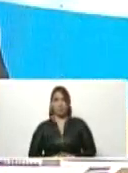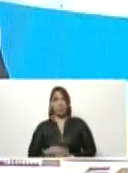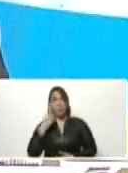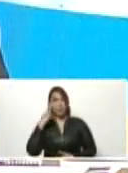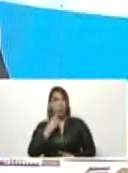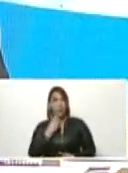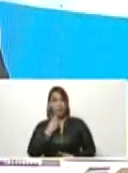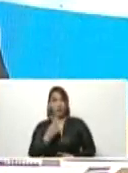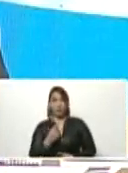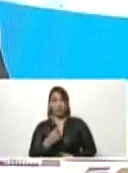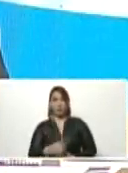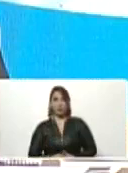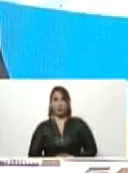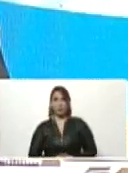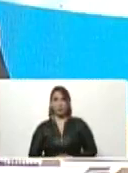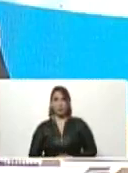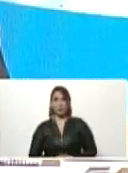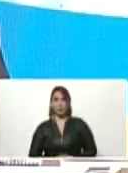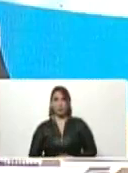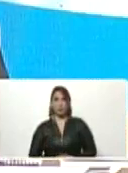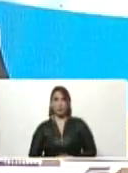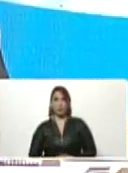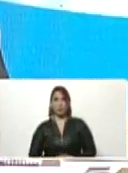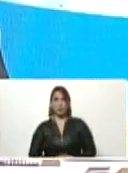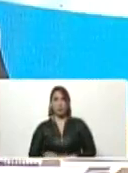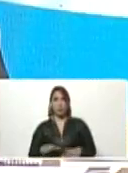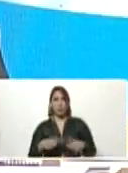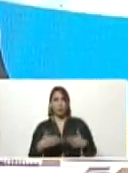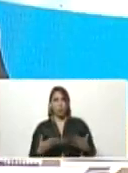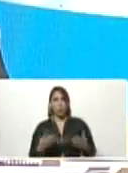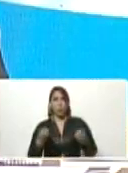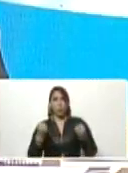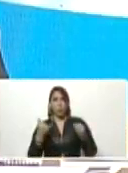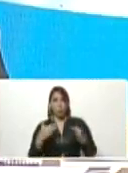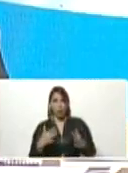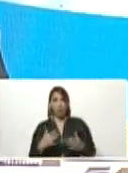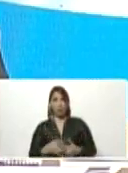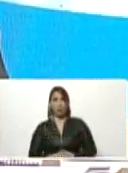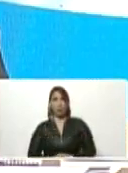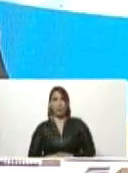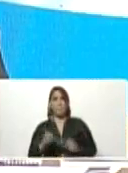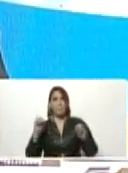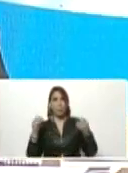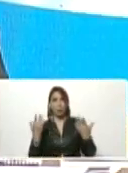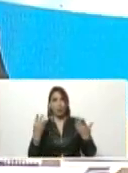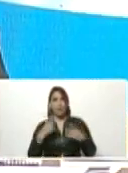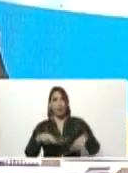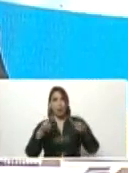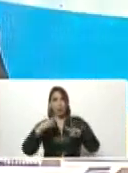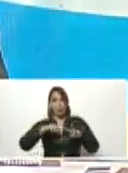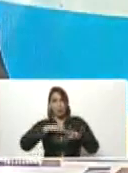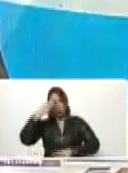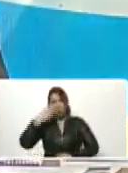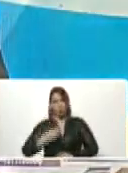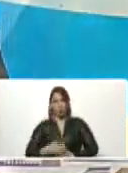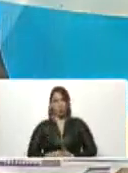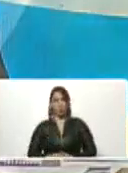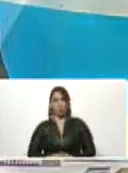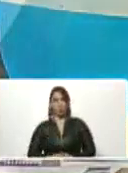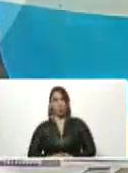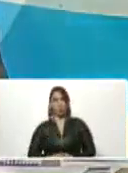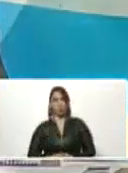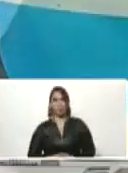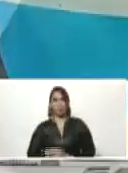Bolívar dice de Pichincha: cuando se cuenten los prodigios del valor de nuestros soldados y